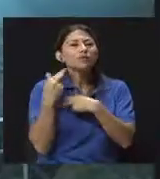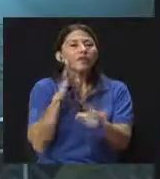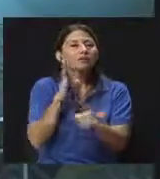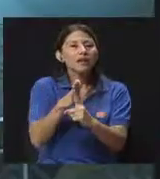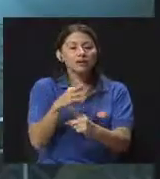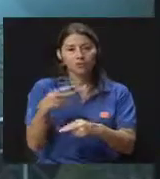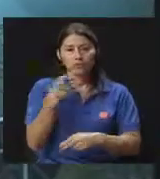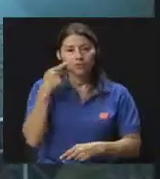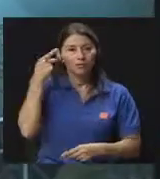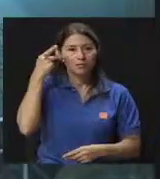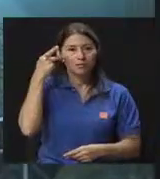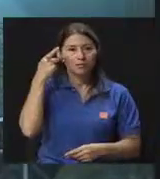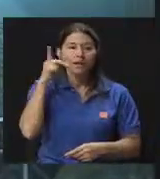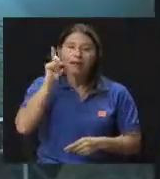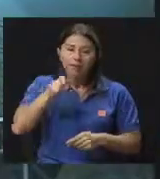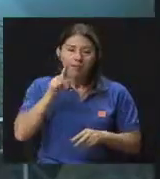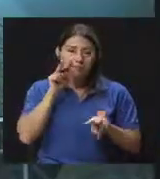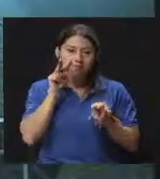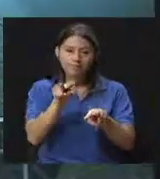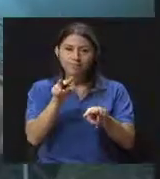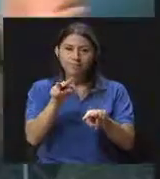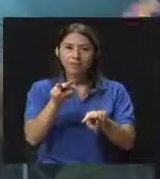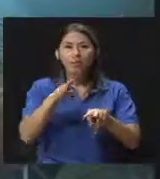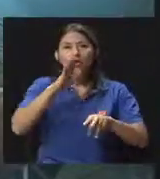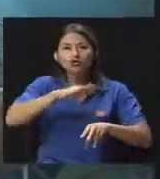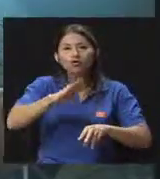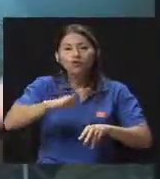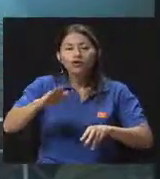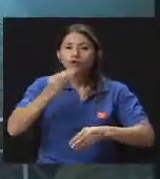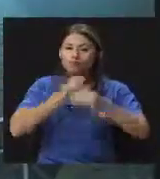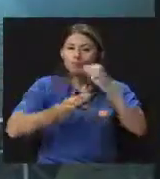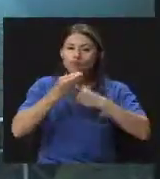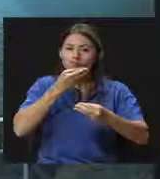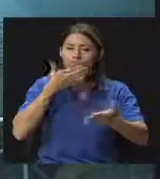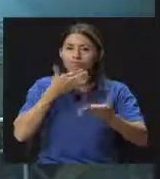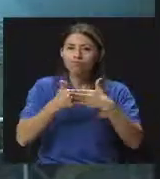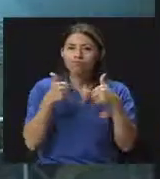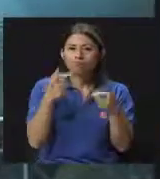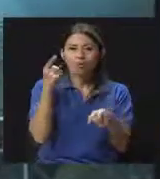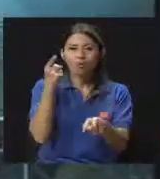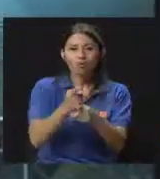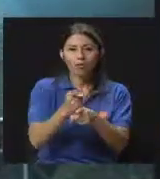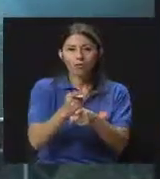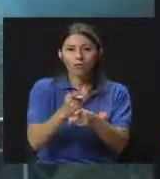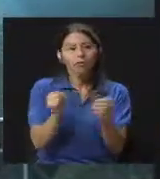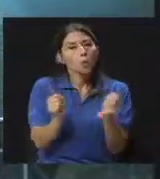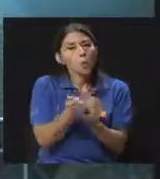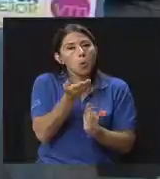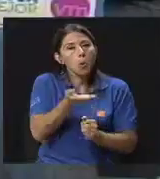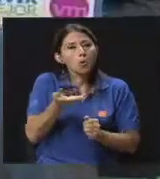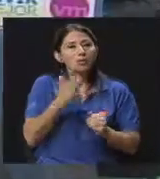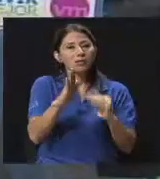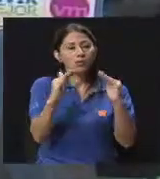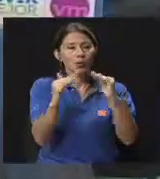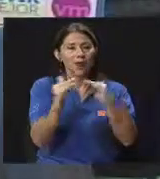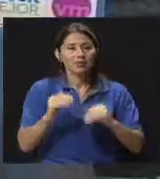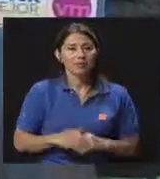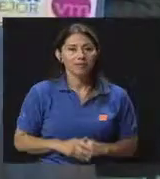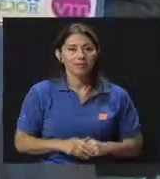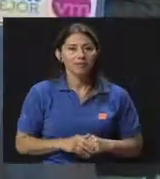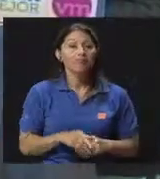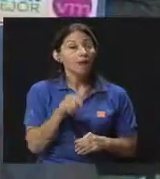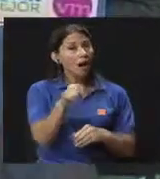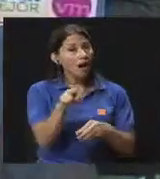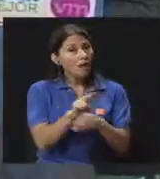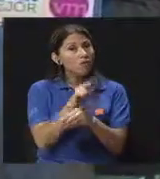que la alimentación de los niños sea de la mejor manera, utilizando al alcance la alimentación que tienen en casa. Eso, Lilian, utilizando